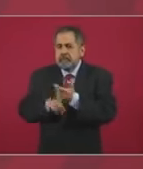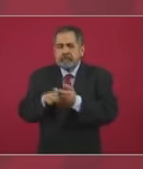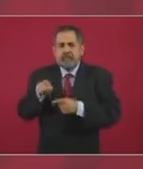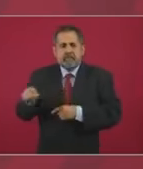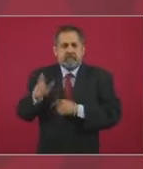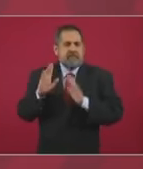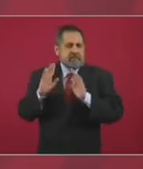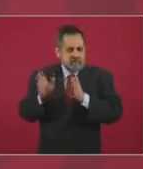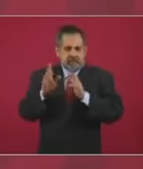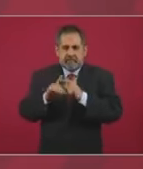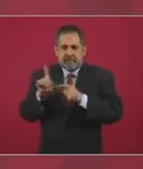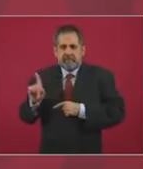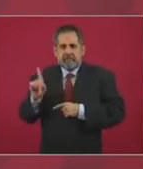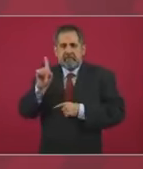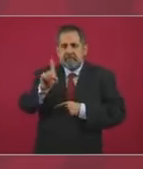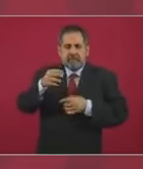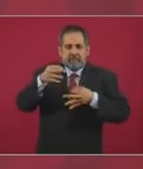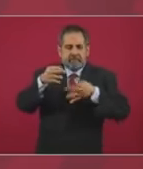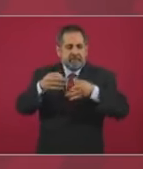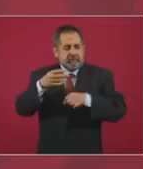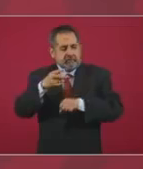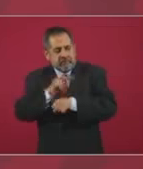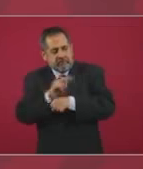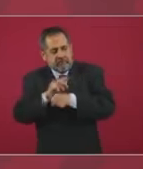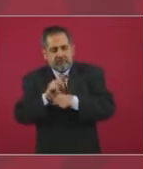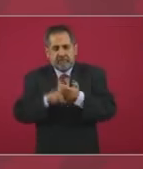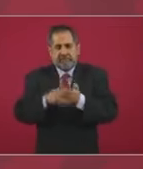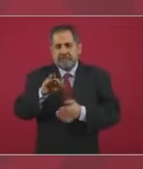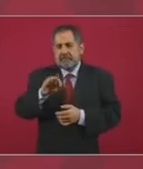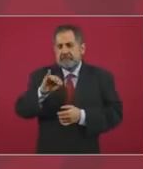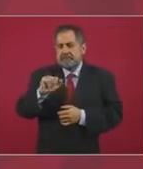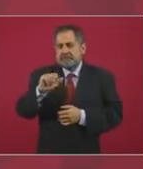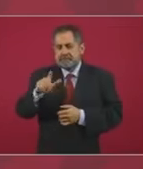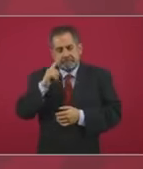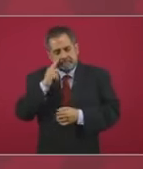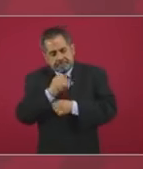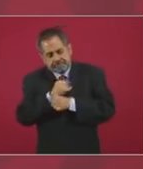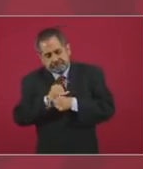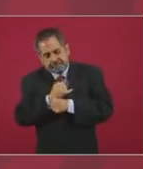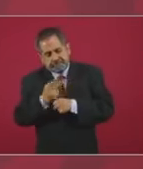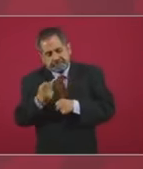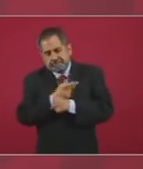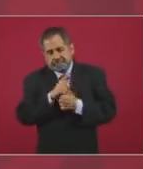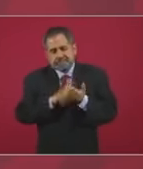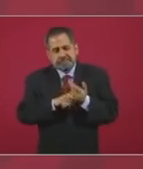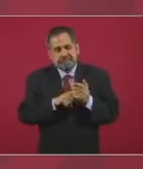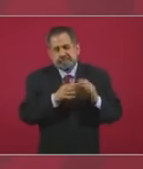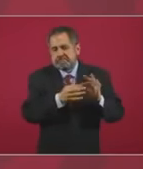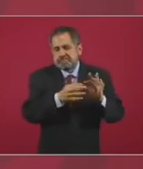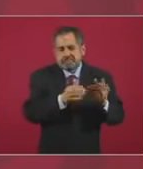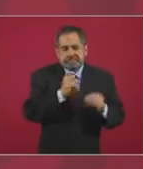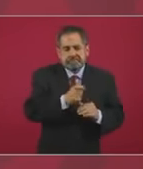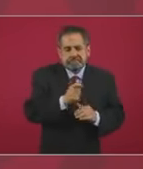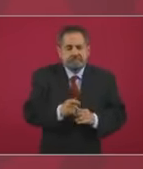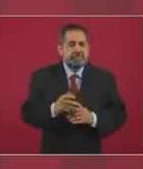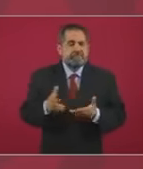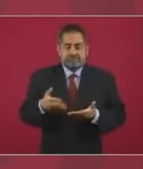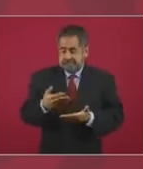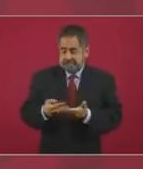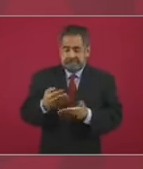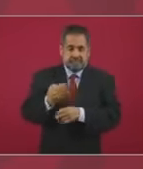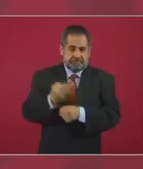instancias de fiscalización que se está llevando a cabo en